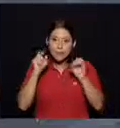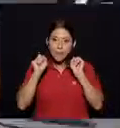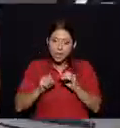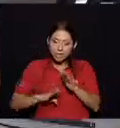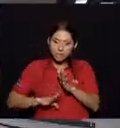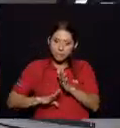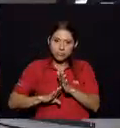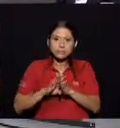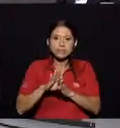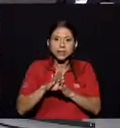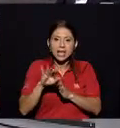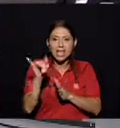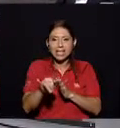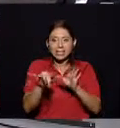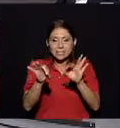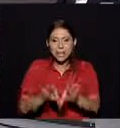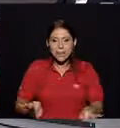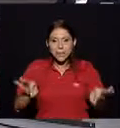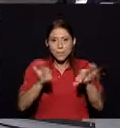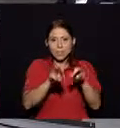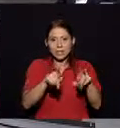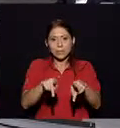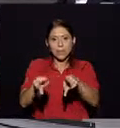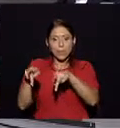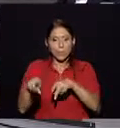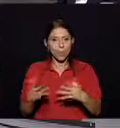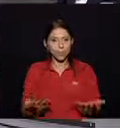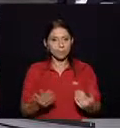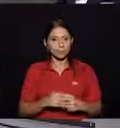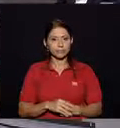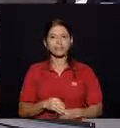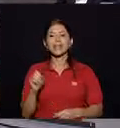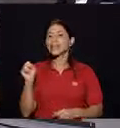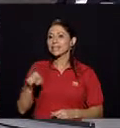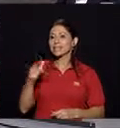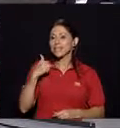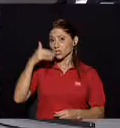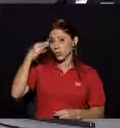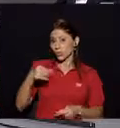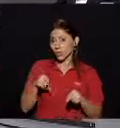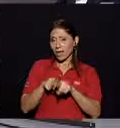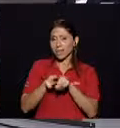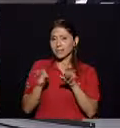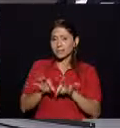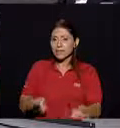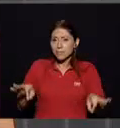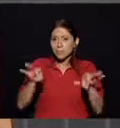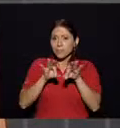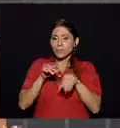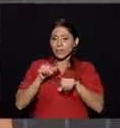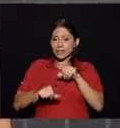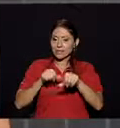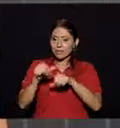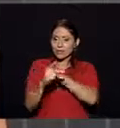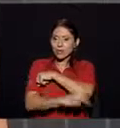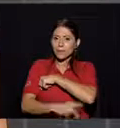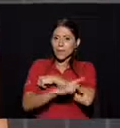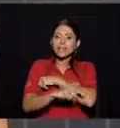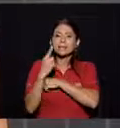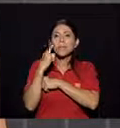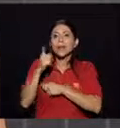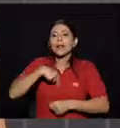ayuden a sacar adelante a esta población importante del país. Sí, yo creo que además es importante, digamos, el esfuerzo que ha